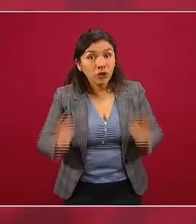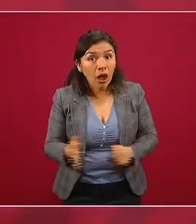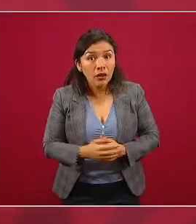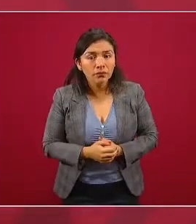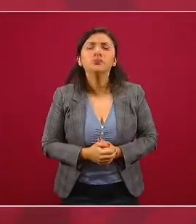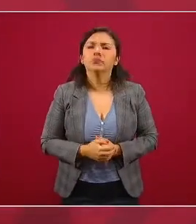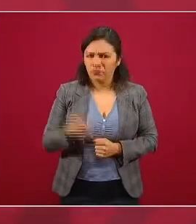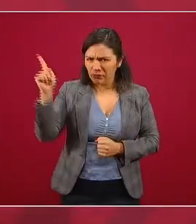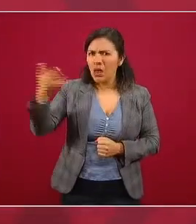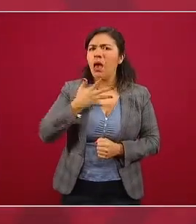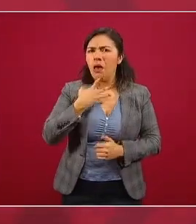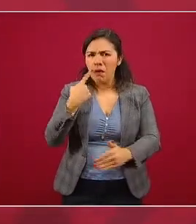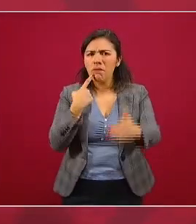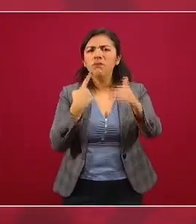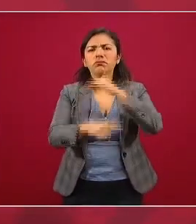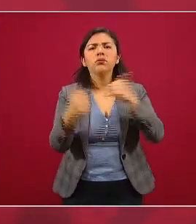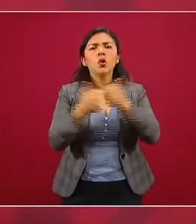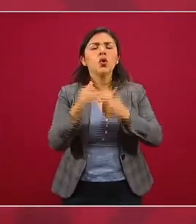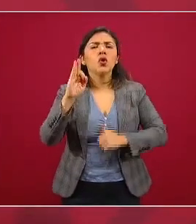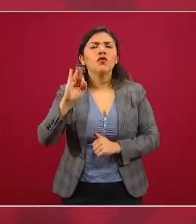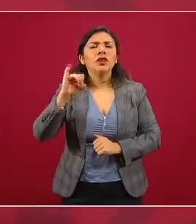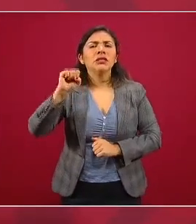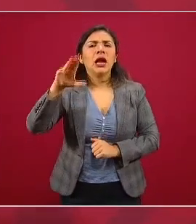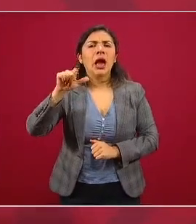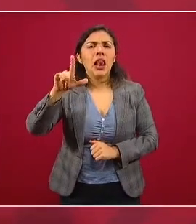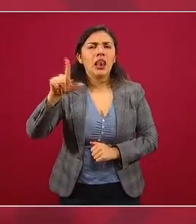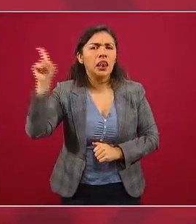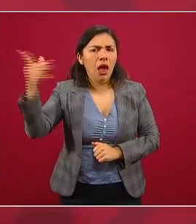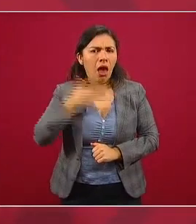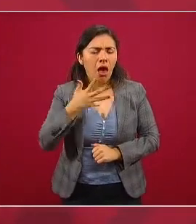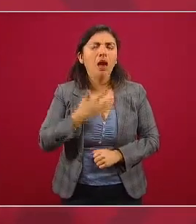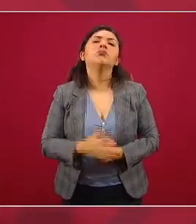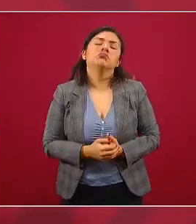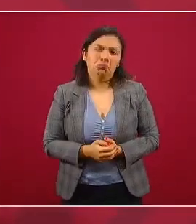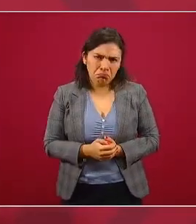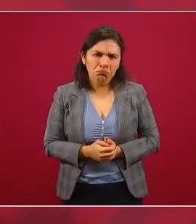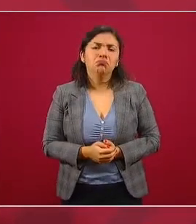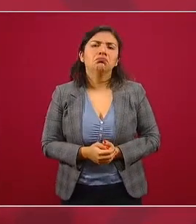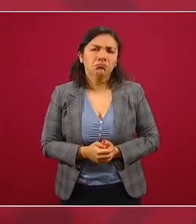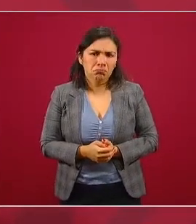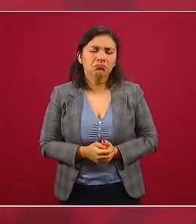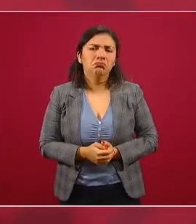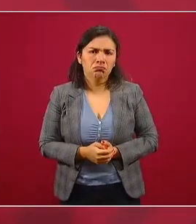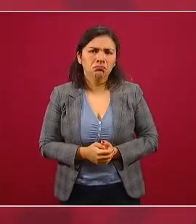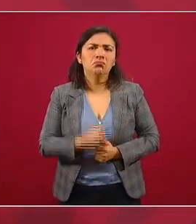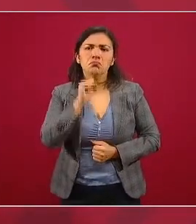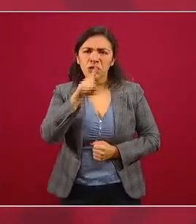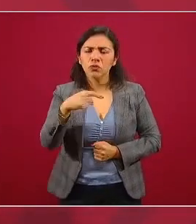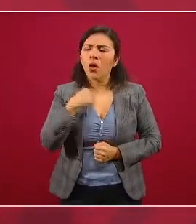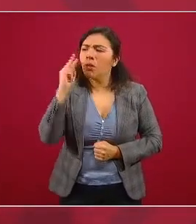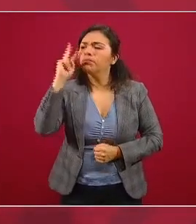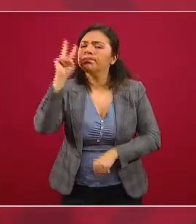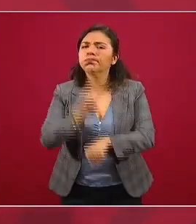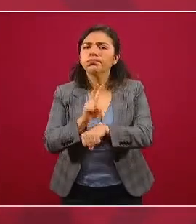denuncias ante la Fiscalía. Bueno, pues va a corresponder a la